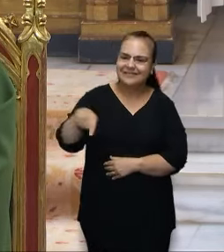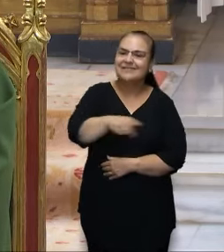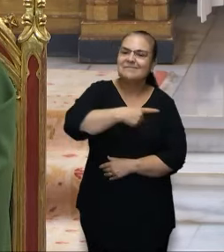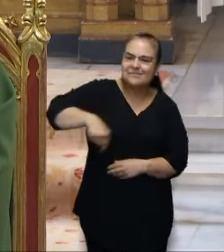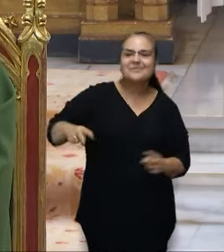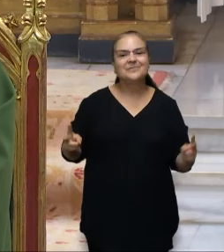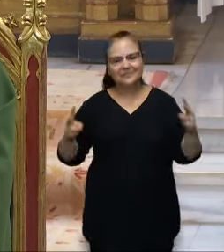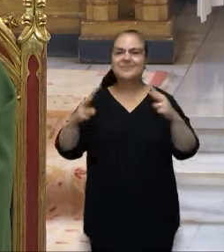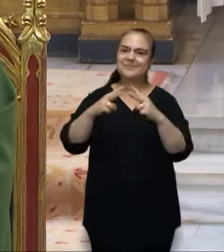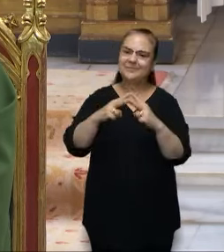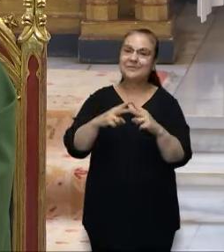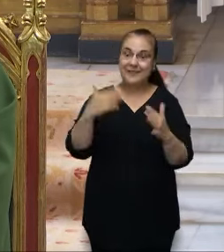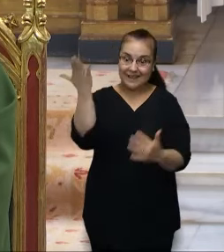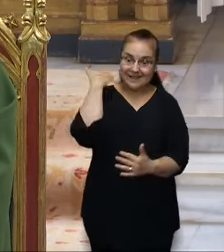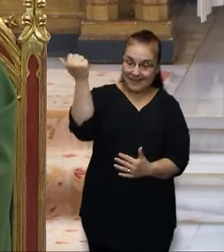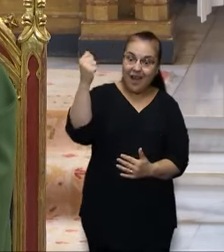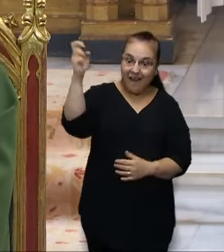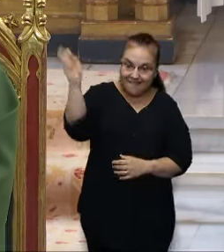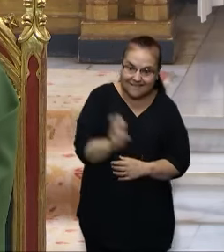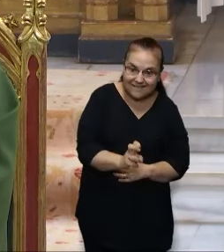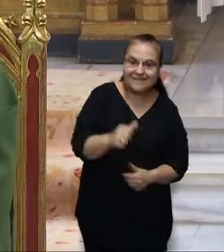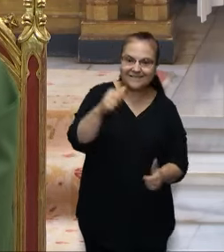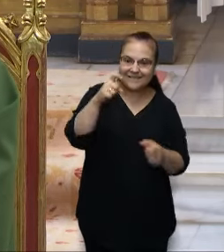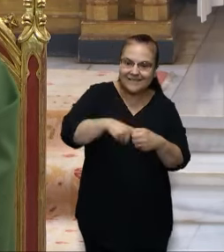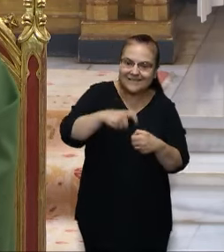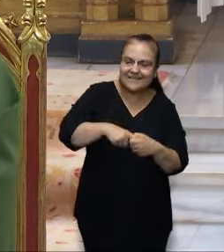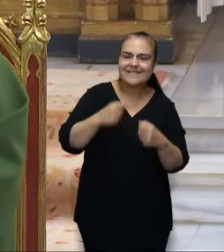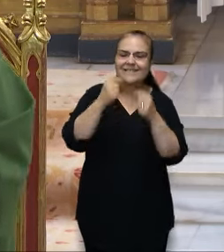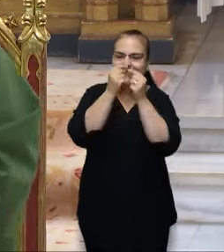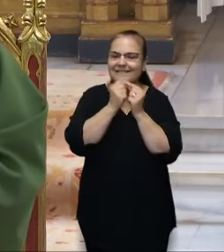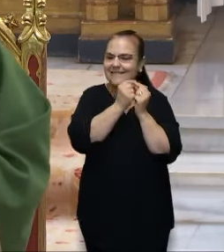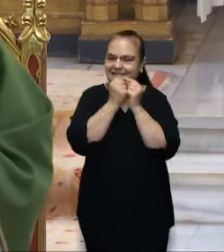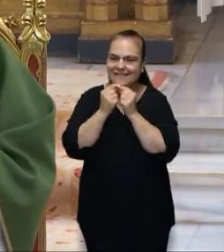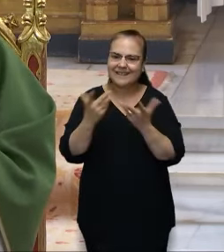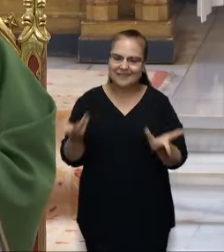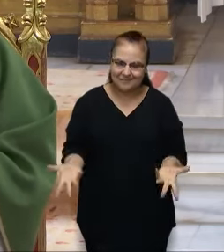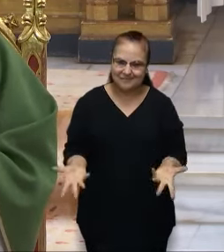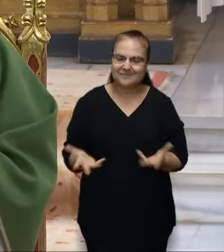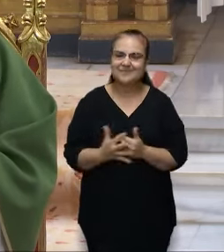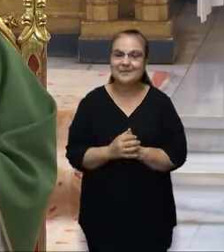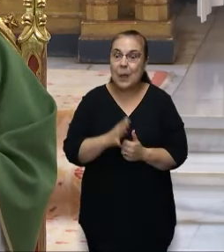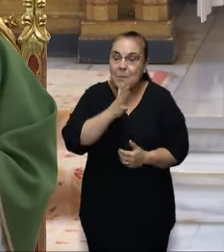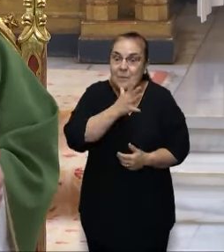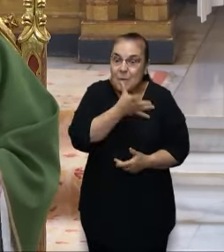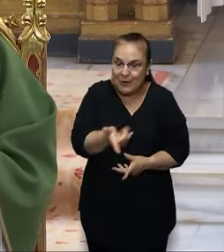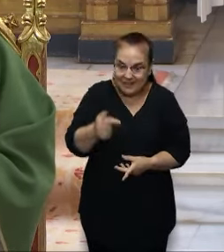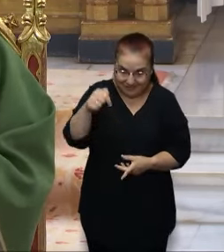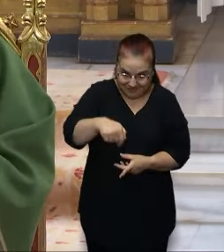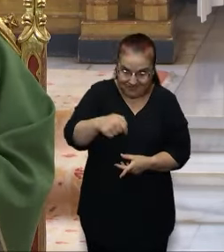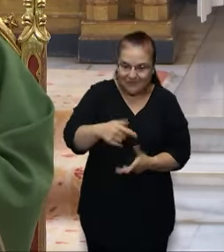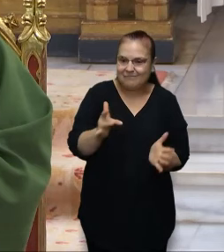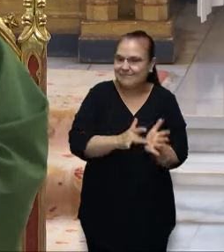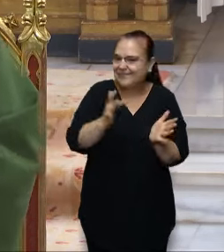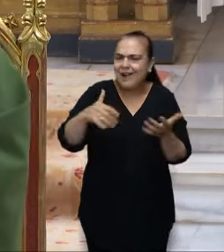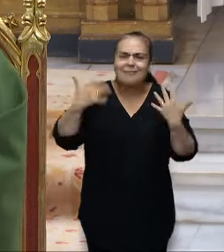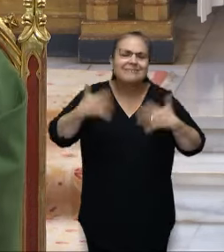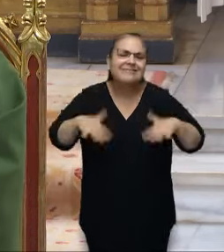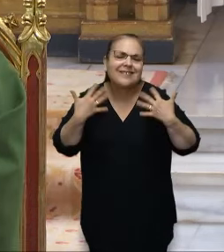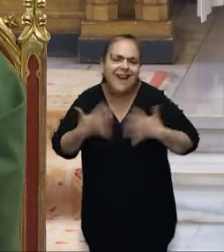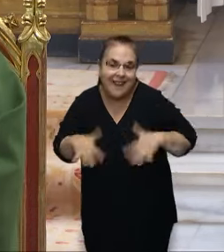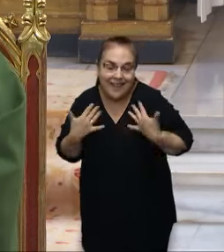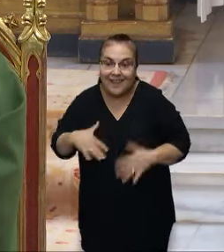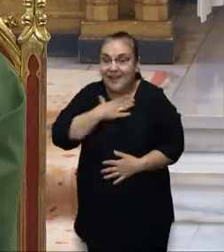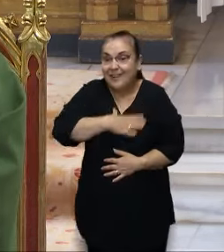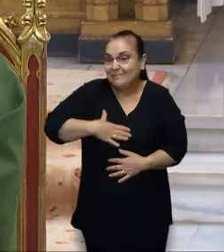encuentro el que nos Llama a venir a participar de la eucaristía por eso es un día alegre es un día